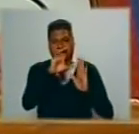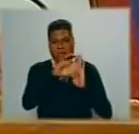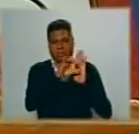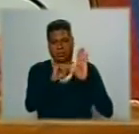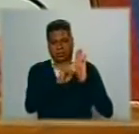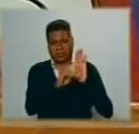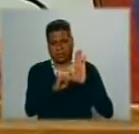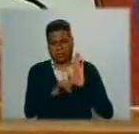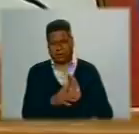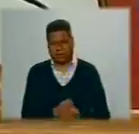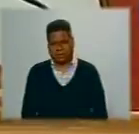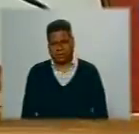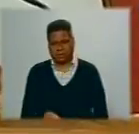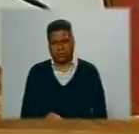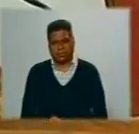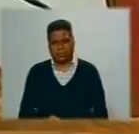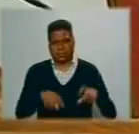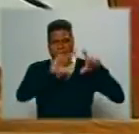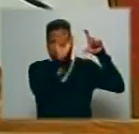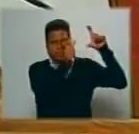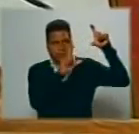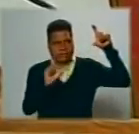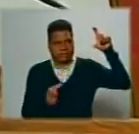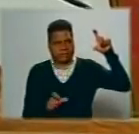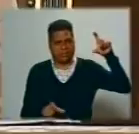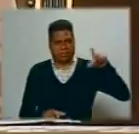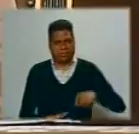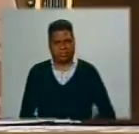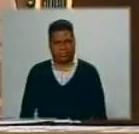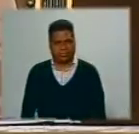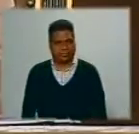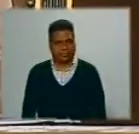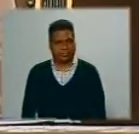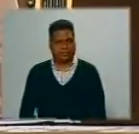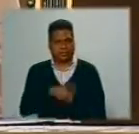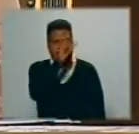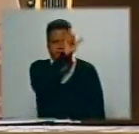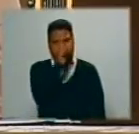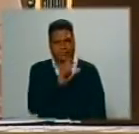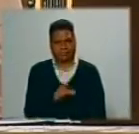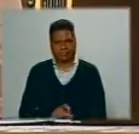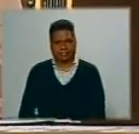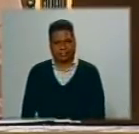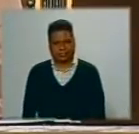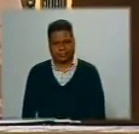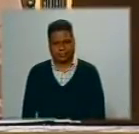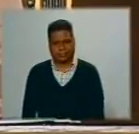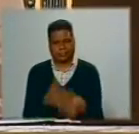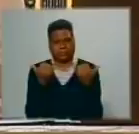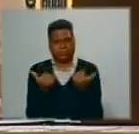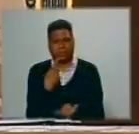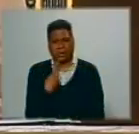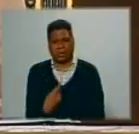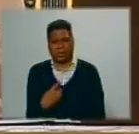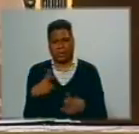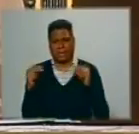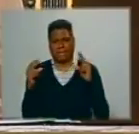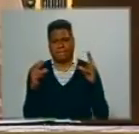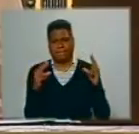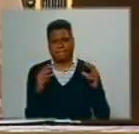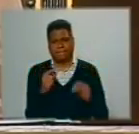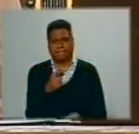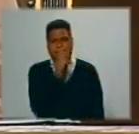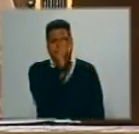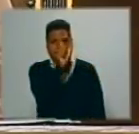el territorio Esequibo. Es todo, presidenta, bienvenida. Muchas gracias. Yo voy a dar la palabra al constituyente,